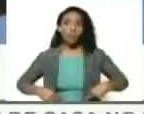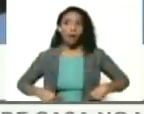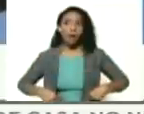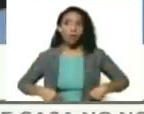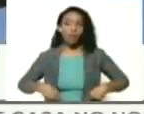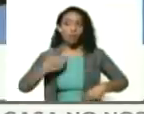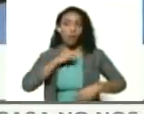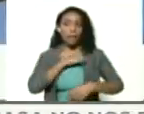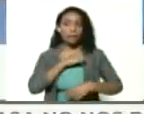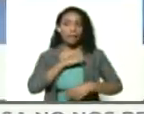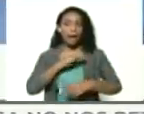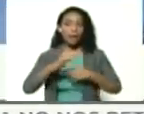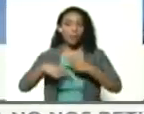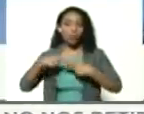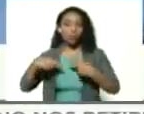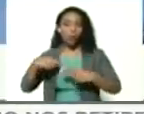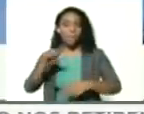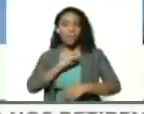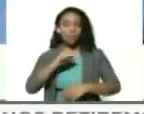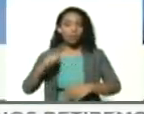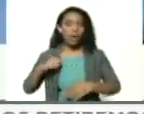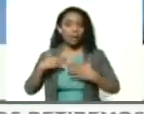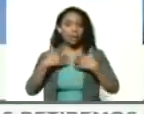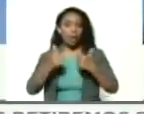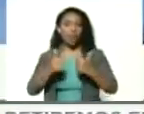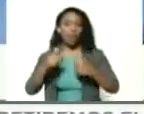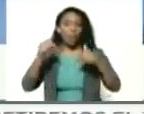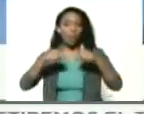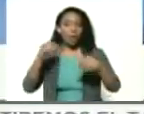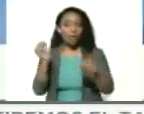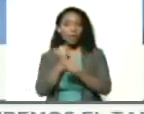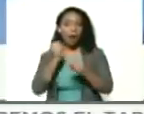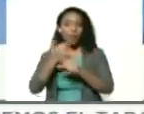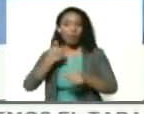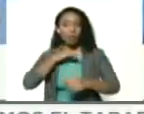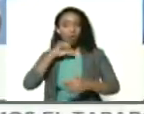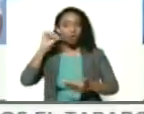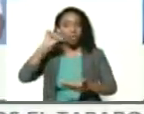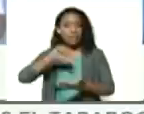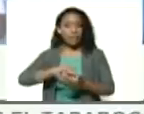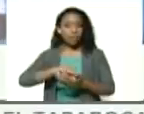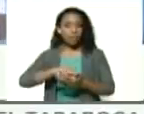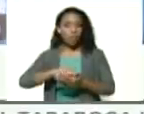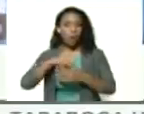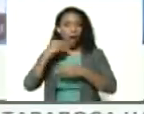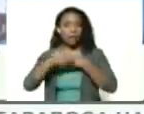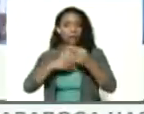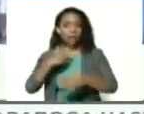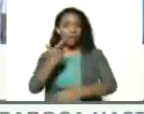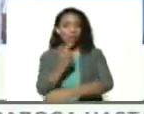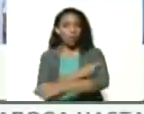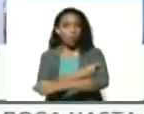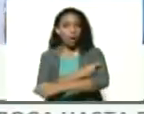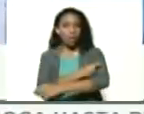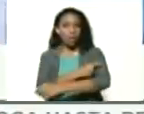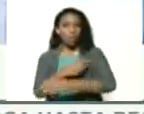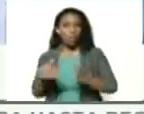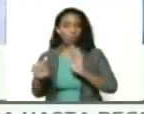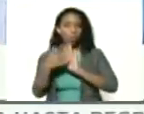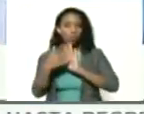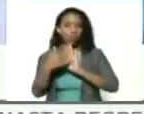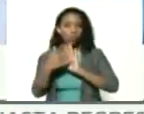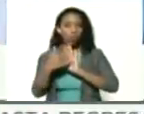nuestra revolución, el personal de salud que hoy labora en nuestro centro ha sido vacunado contra